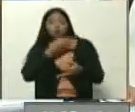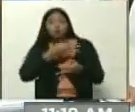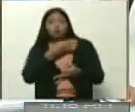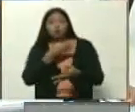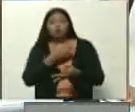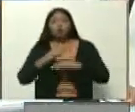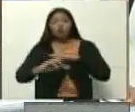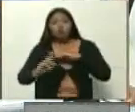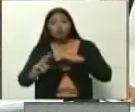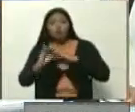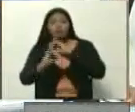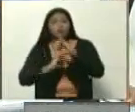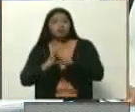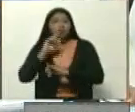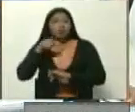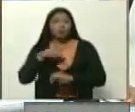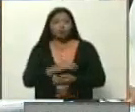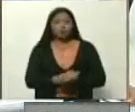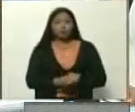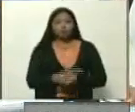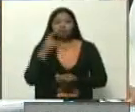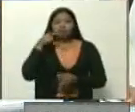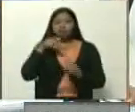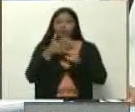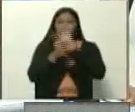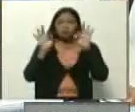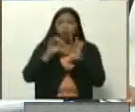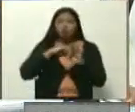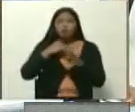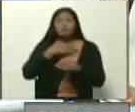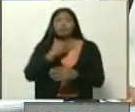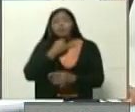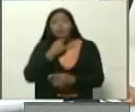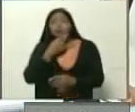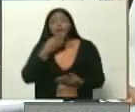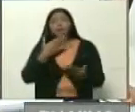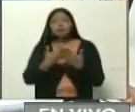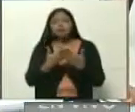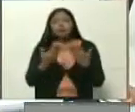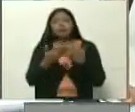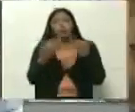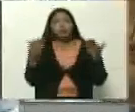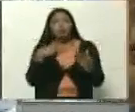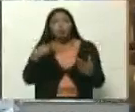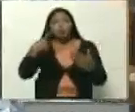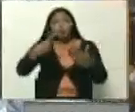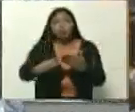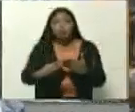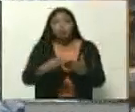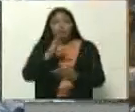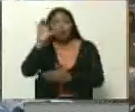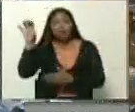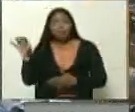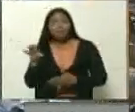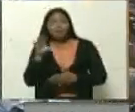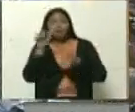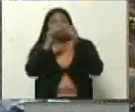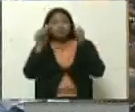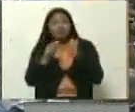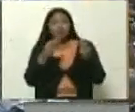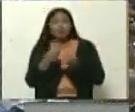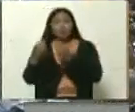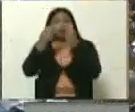extrarregionales e intrarregionales. En este contexto me gustaría mencionar y agradecer la disposición y voluntad de los países miembros del Sistema